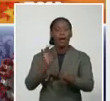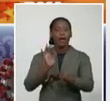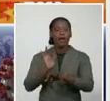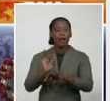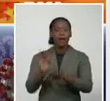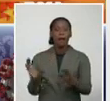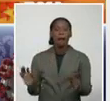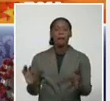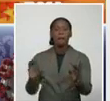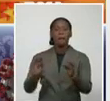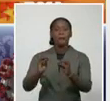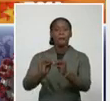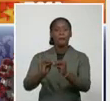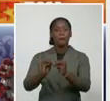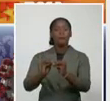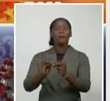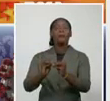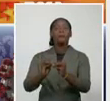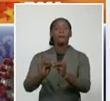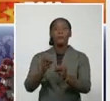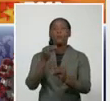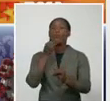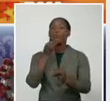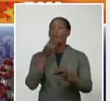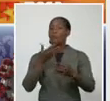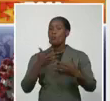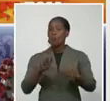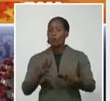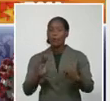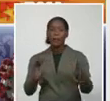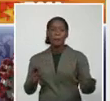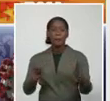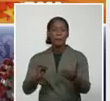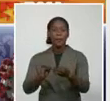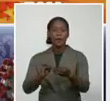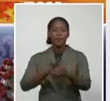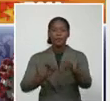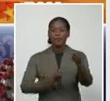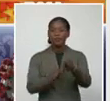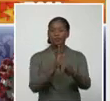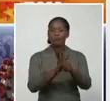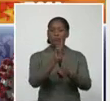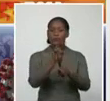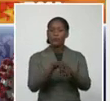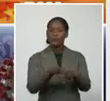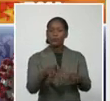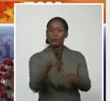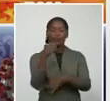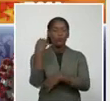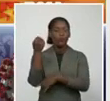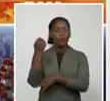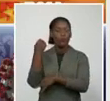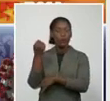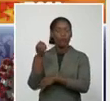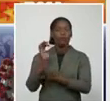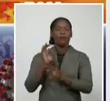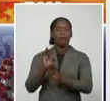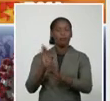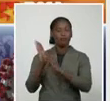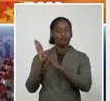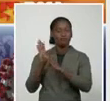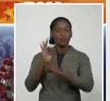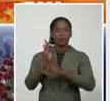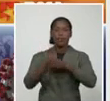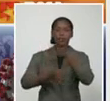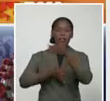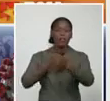intermedia, es la causa más probable del contagio de la actual pandemia, señala este informe de expertos de la Organización